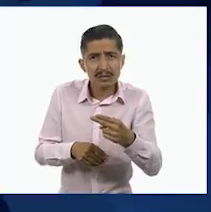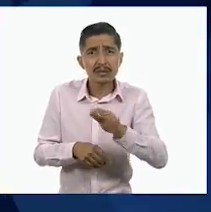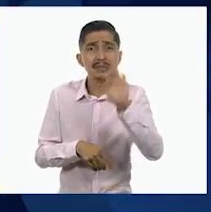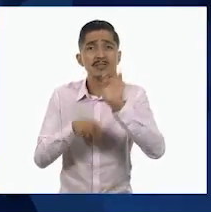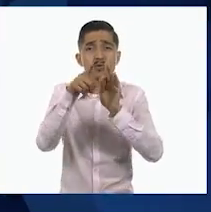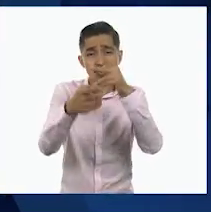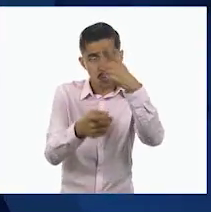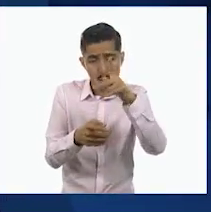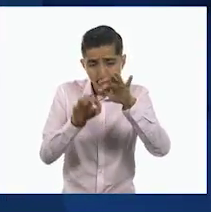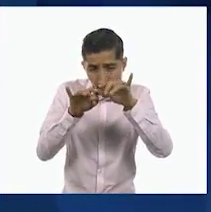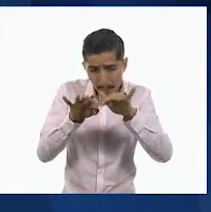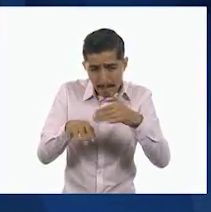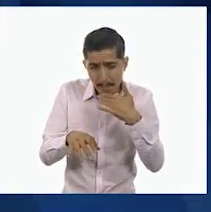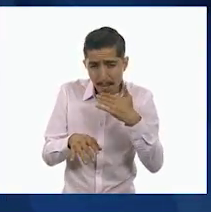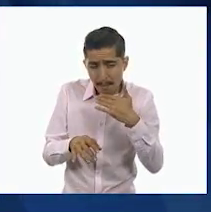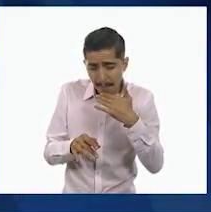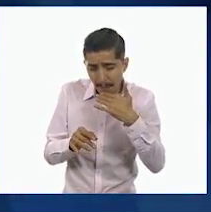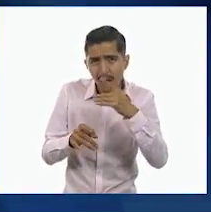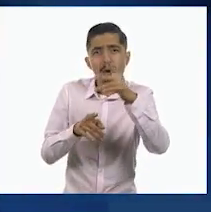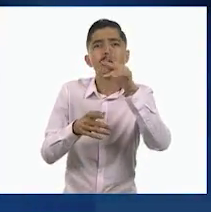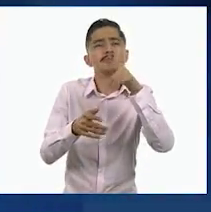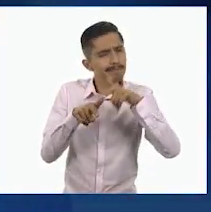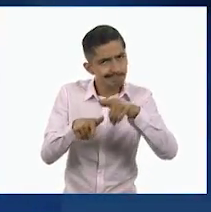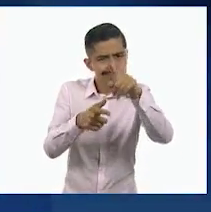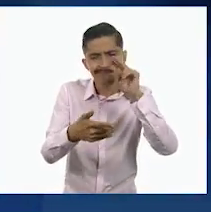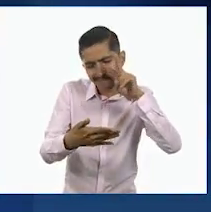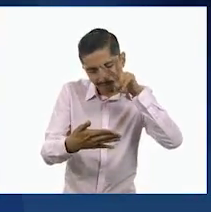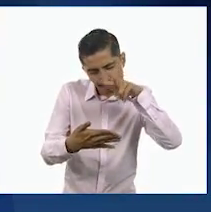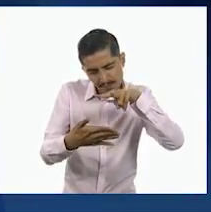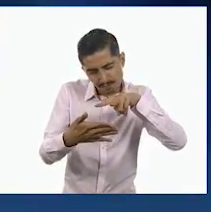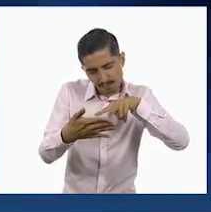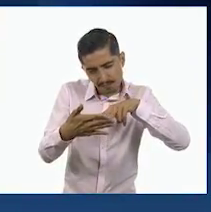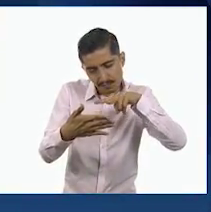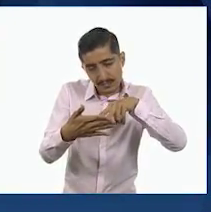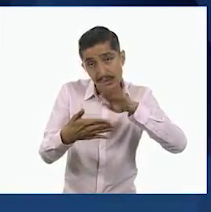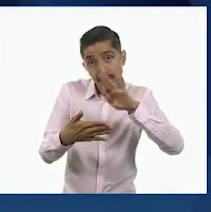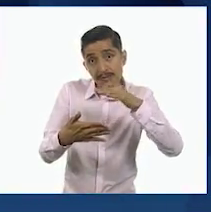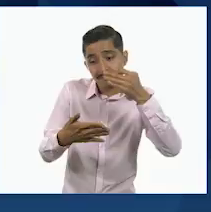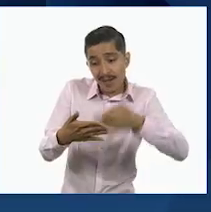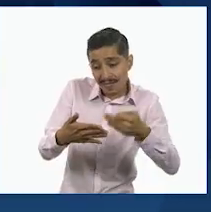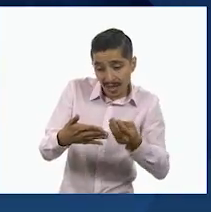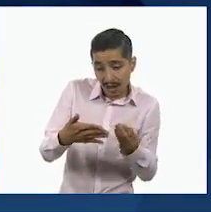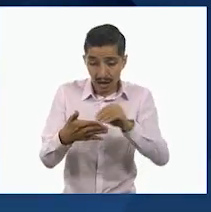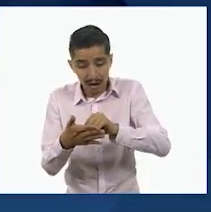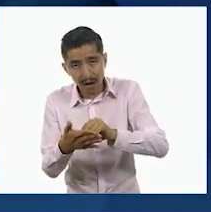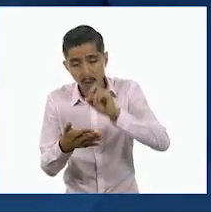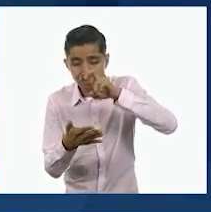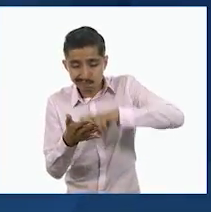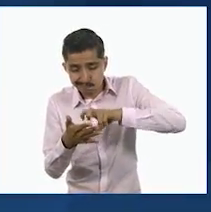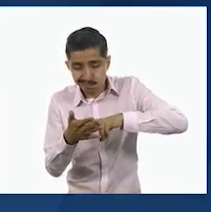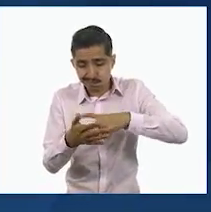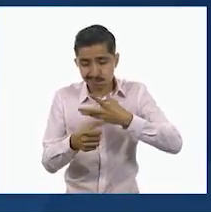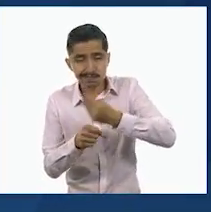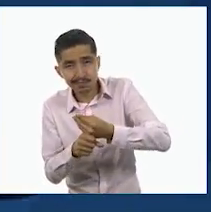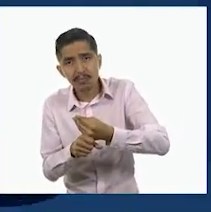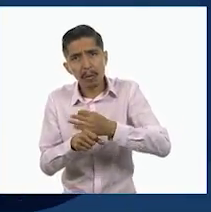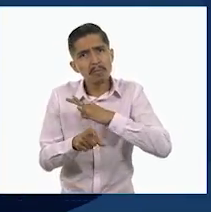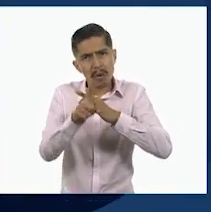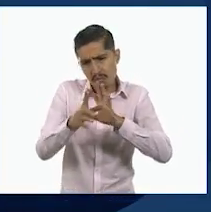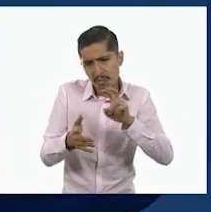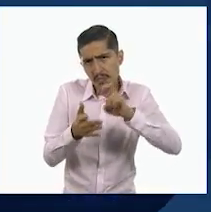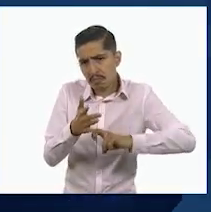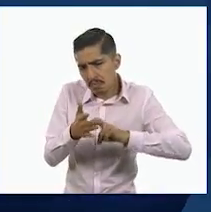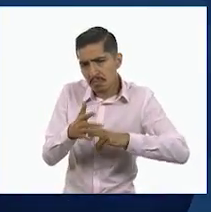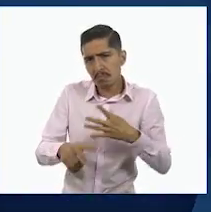está completo, continúa con la revisión. Si te faltan datos, es tiempo de colocarlos en el escrito. Corrige lo que